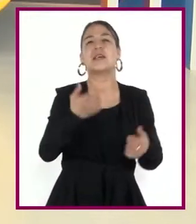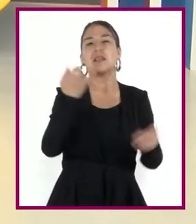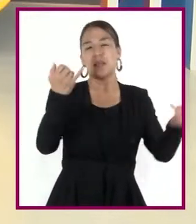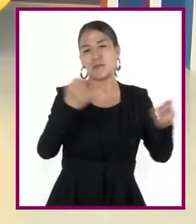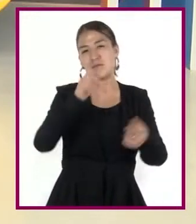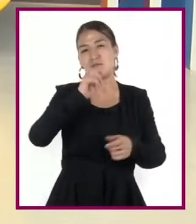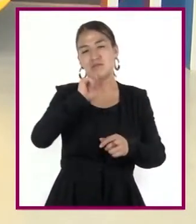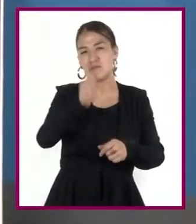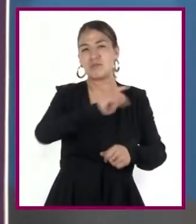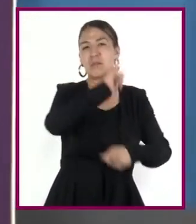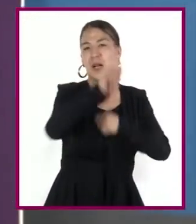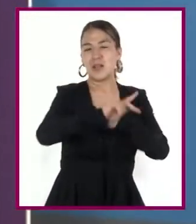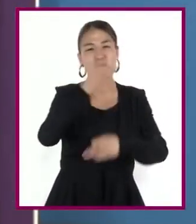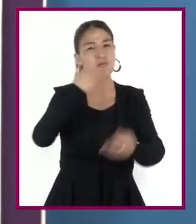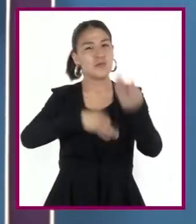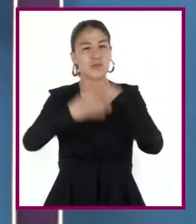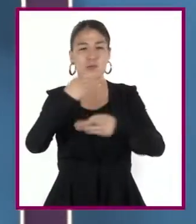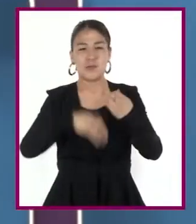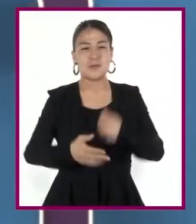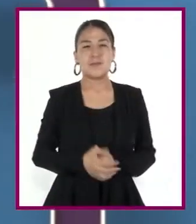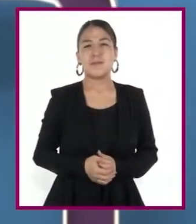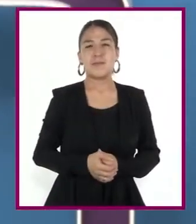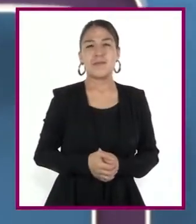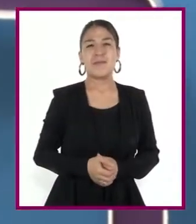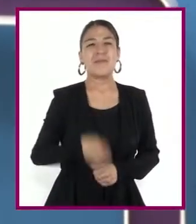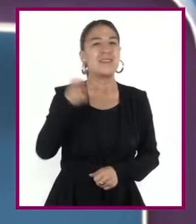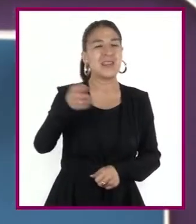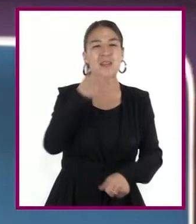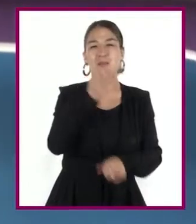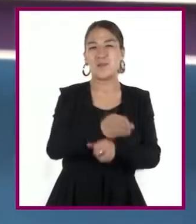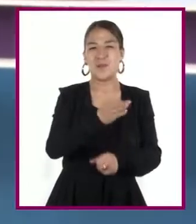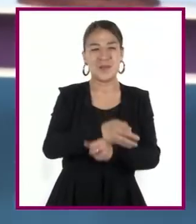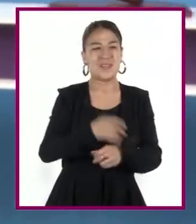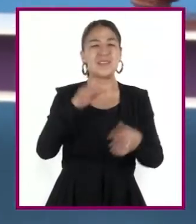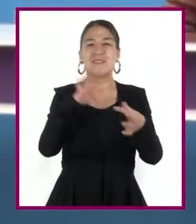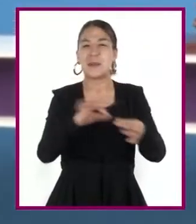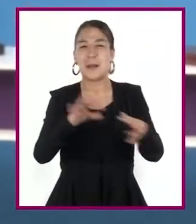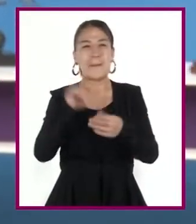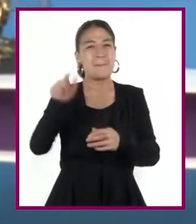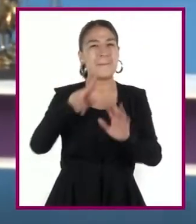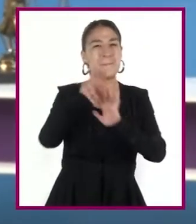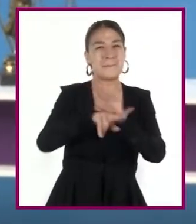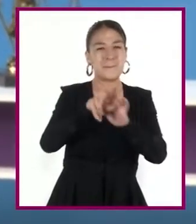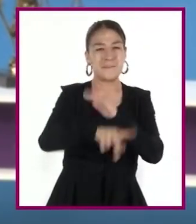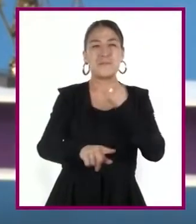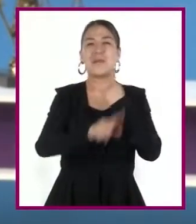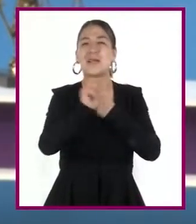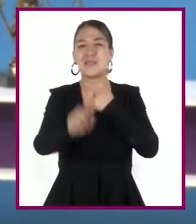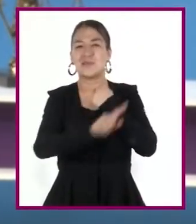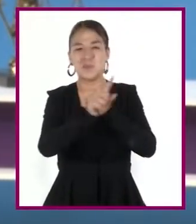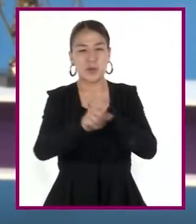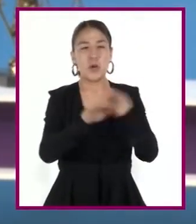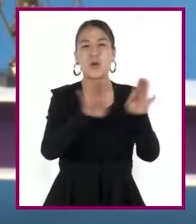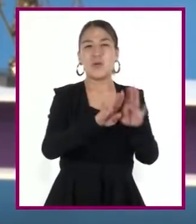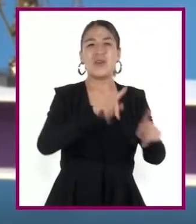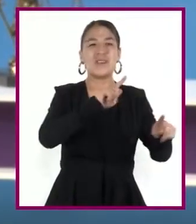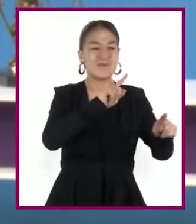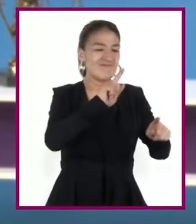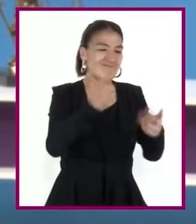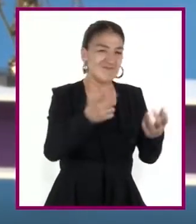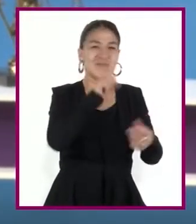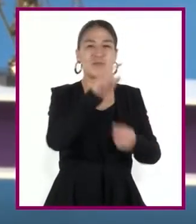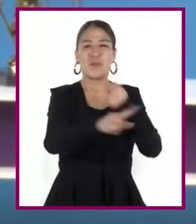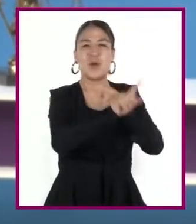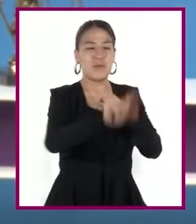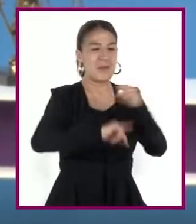los países. En conflictos como el mencionado en el video y en otros donde se observan diferencias internacionales y